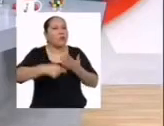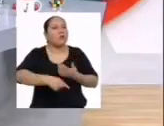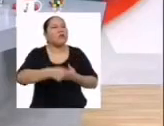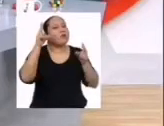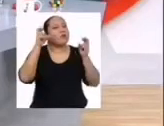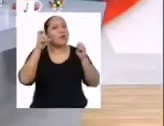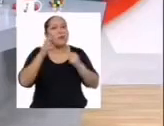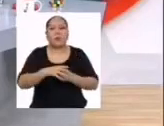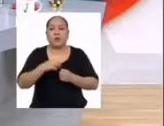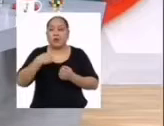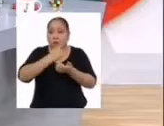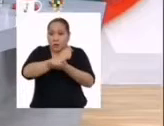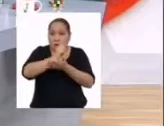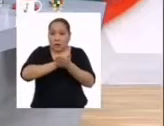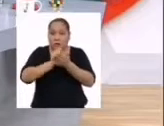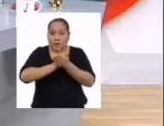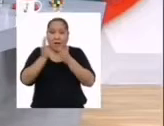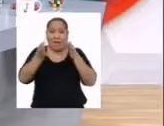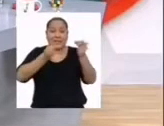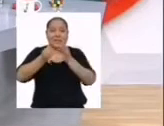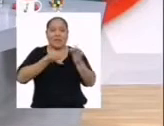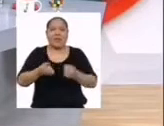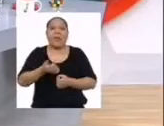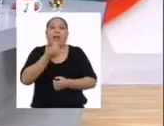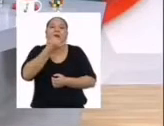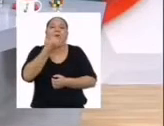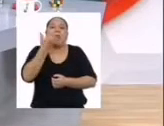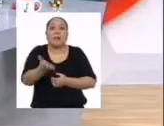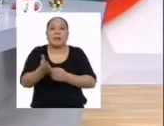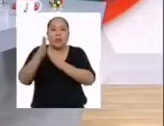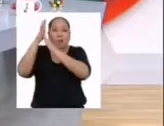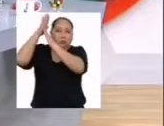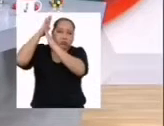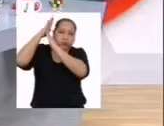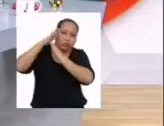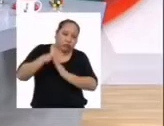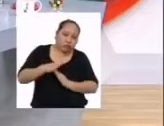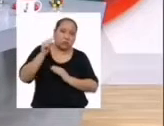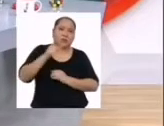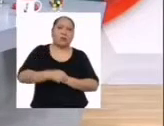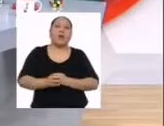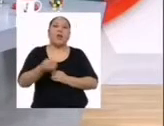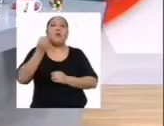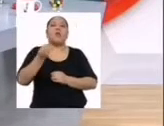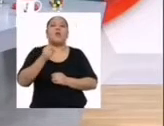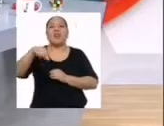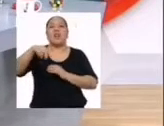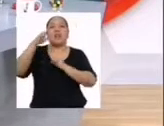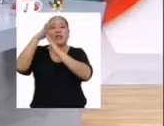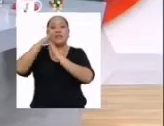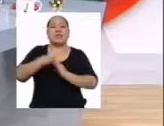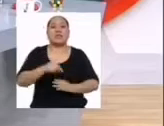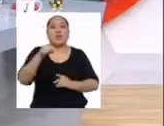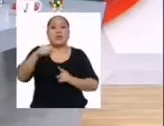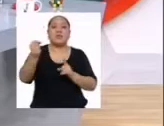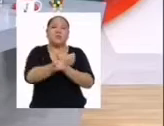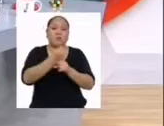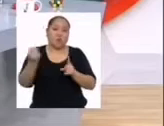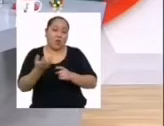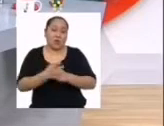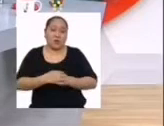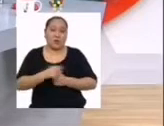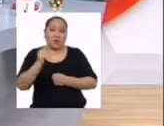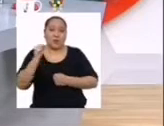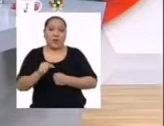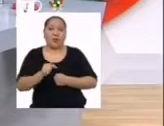Hice un texto en el que explico las consecuencias de la discriminación y por qué la discriminación es violencia. Sobre